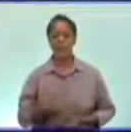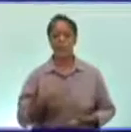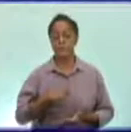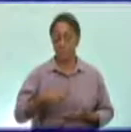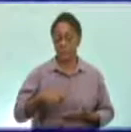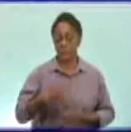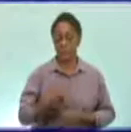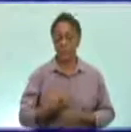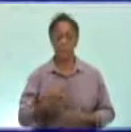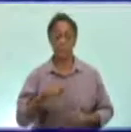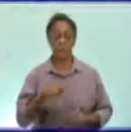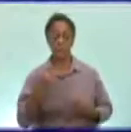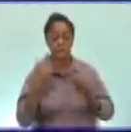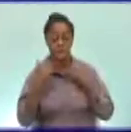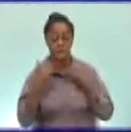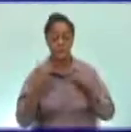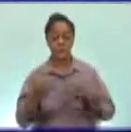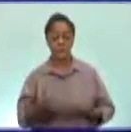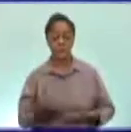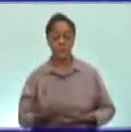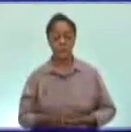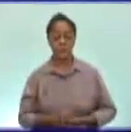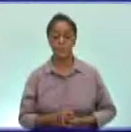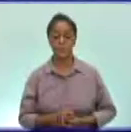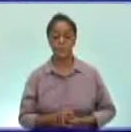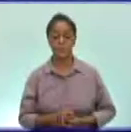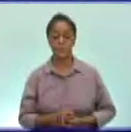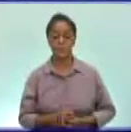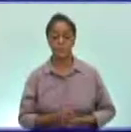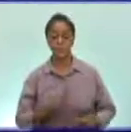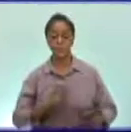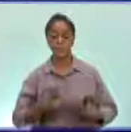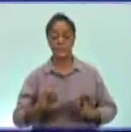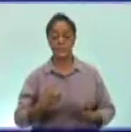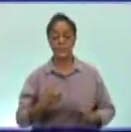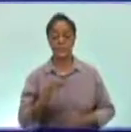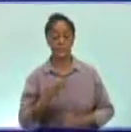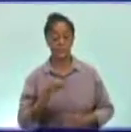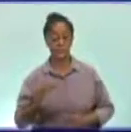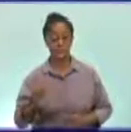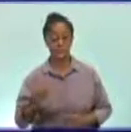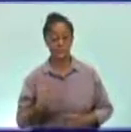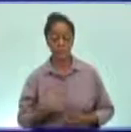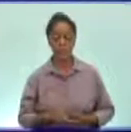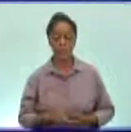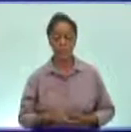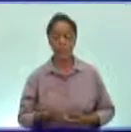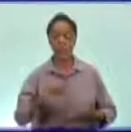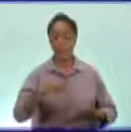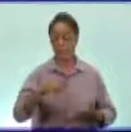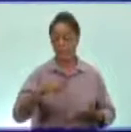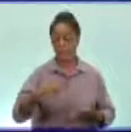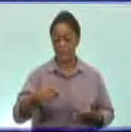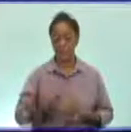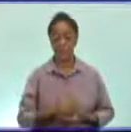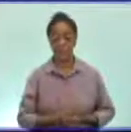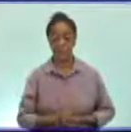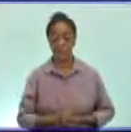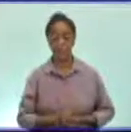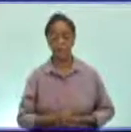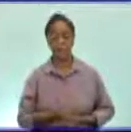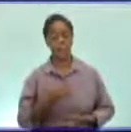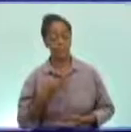la redacción, es muy importante que cuiden la ortografía, la caligrafía y,